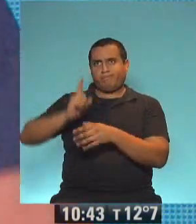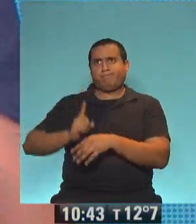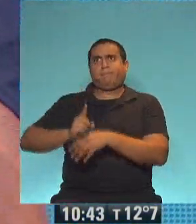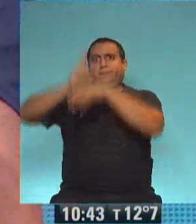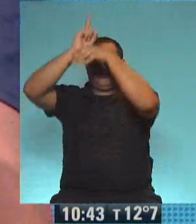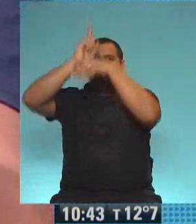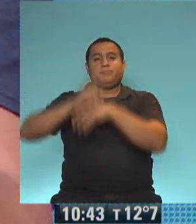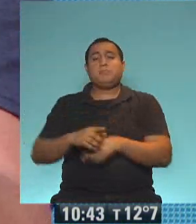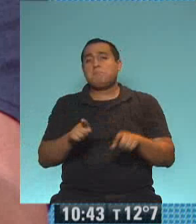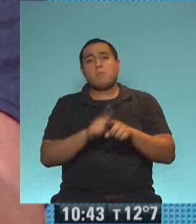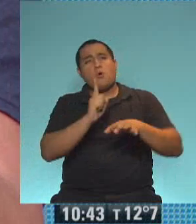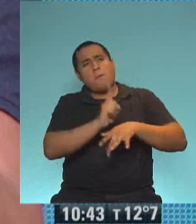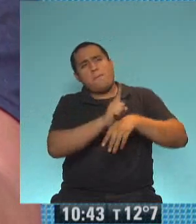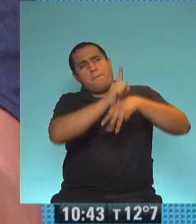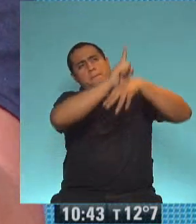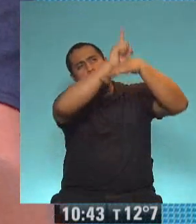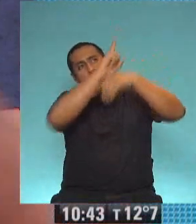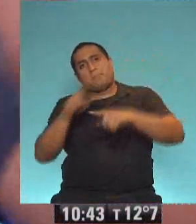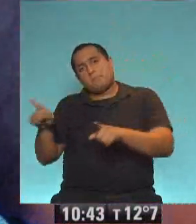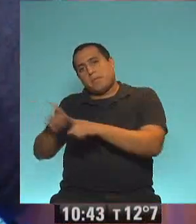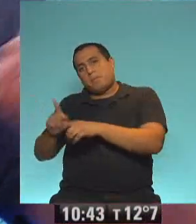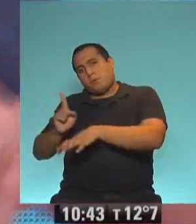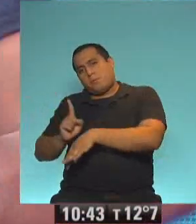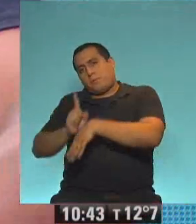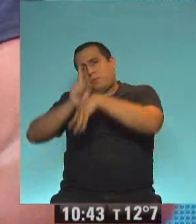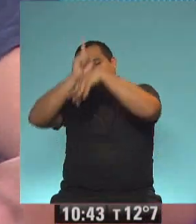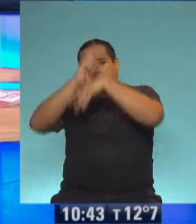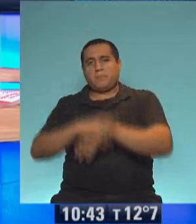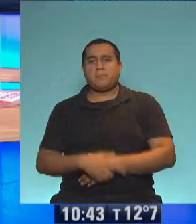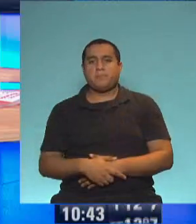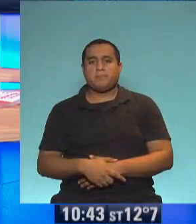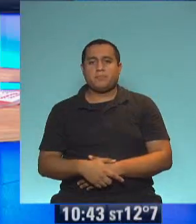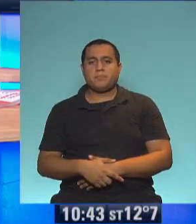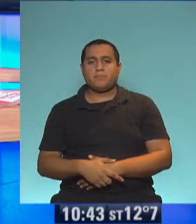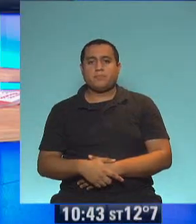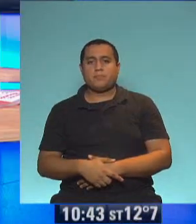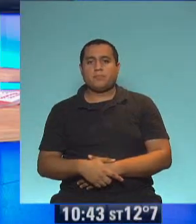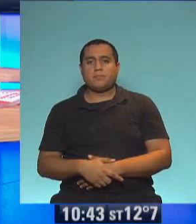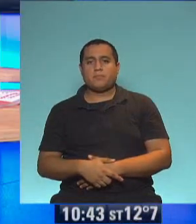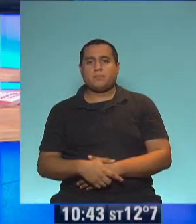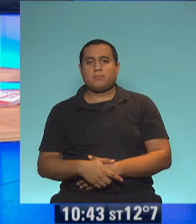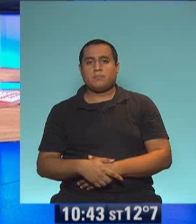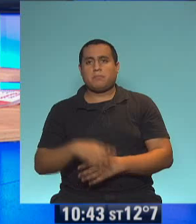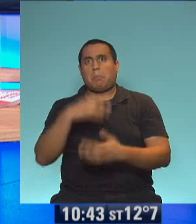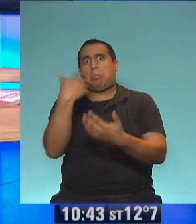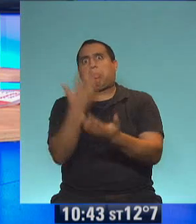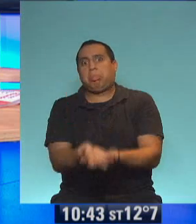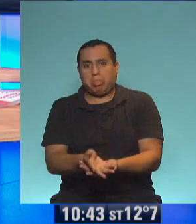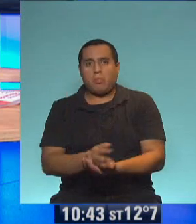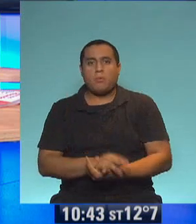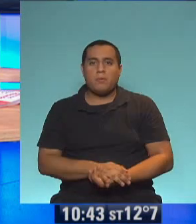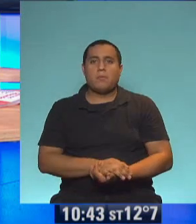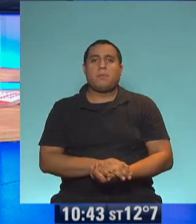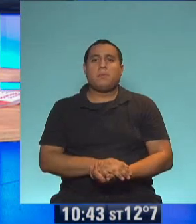nave. Ahí. Igual. ¿O no? Como Malambo. Claro, como Malambo, nuestra nave. ¿Me prestás la cinta, Ernesto? Ah,